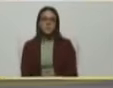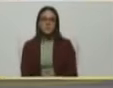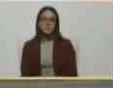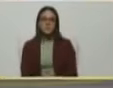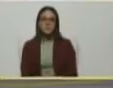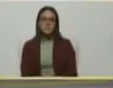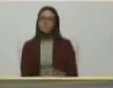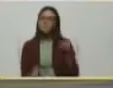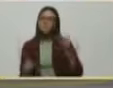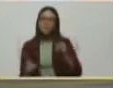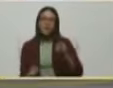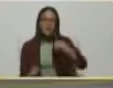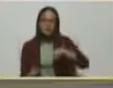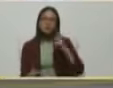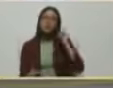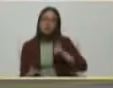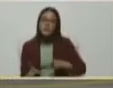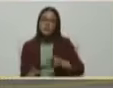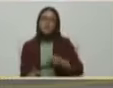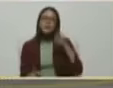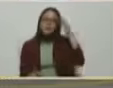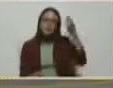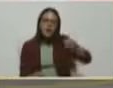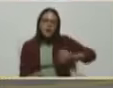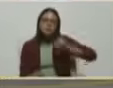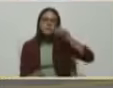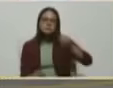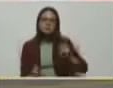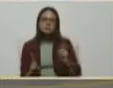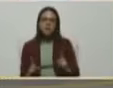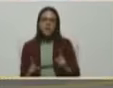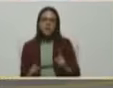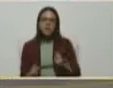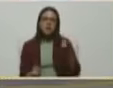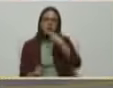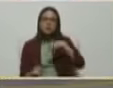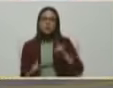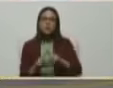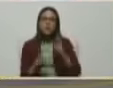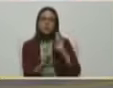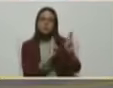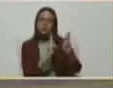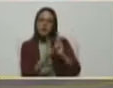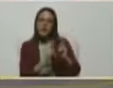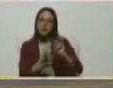que es y debe ser por siempre una relación que sirva de modelo en el